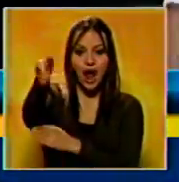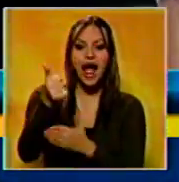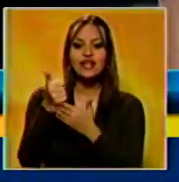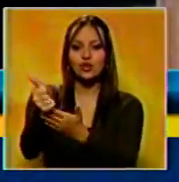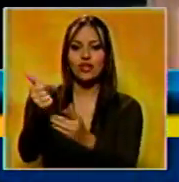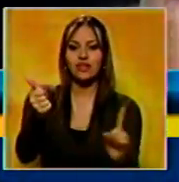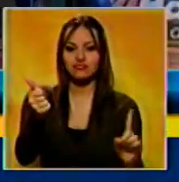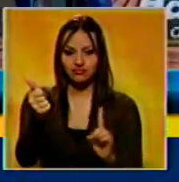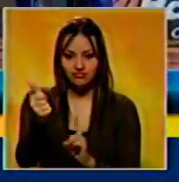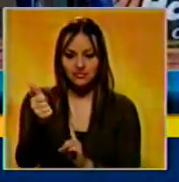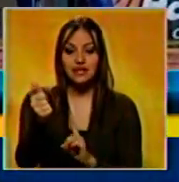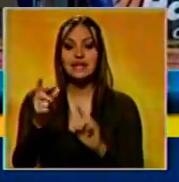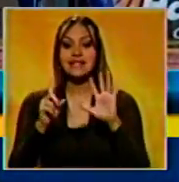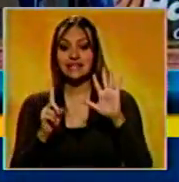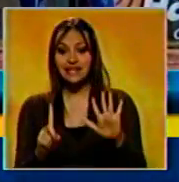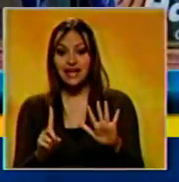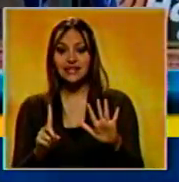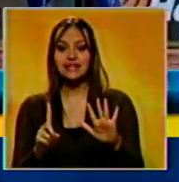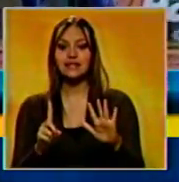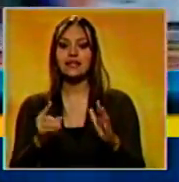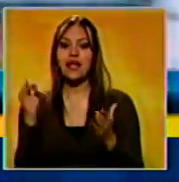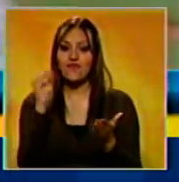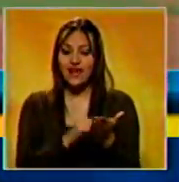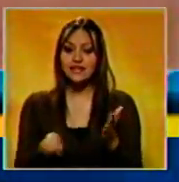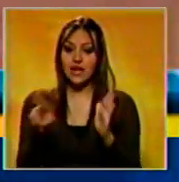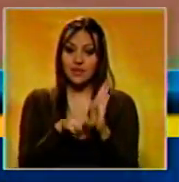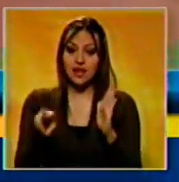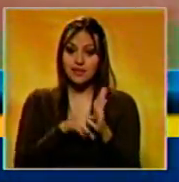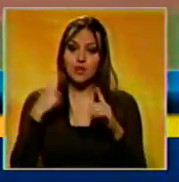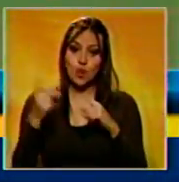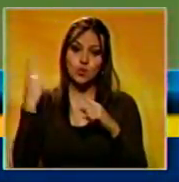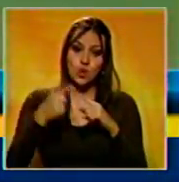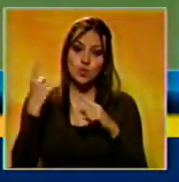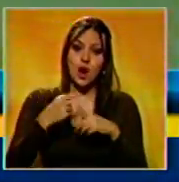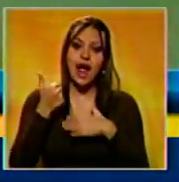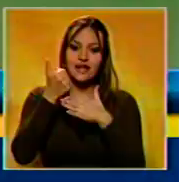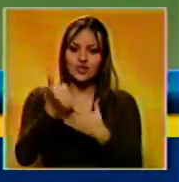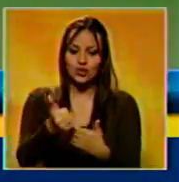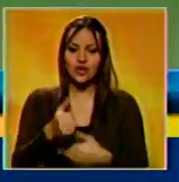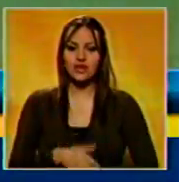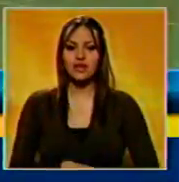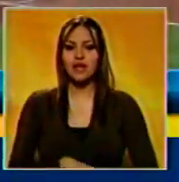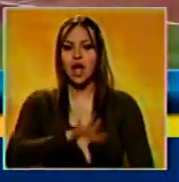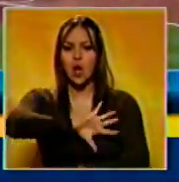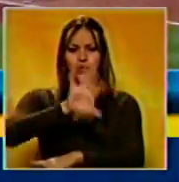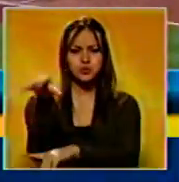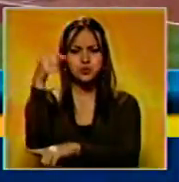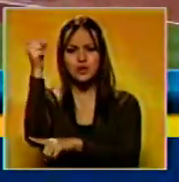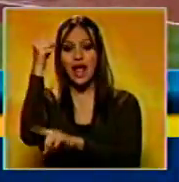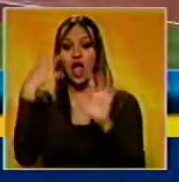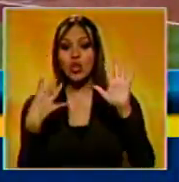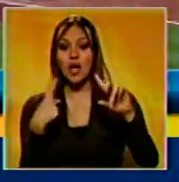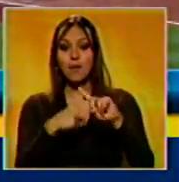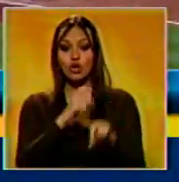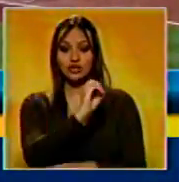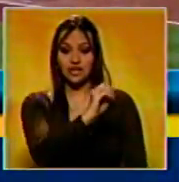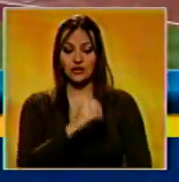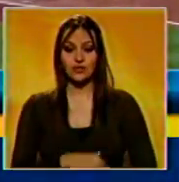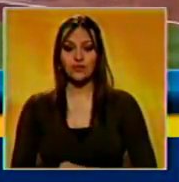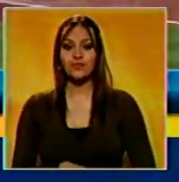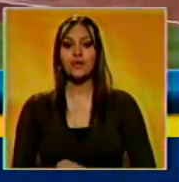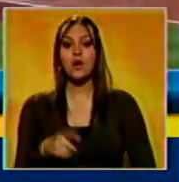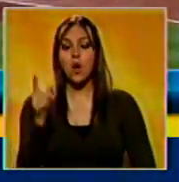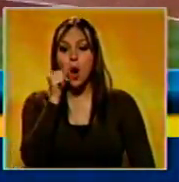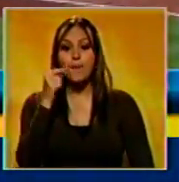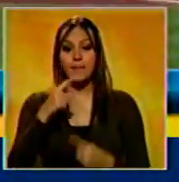carrera, que inició un rally de 6 anotaciones para la tribu, equipo que terminó blanqueando los Reales 9-0. Asdrúbal